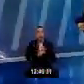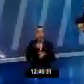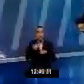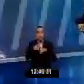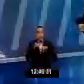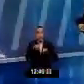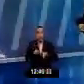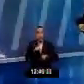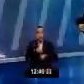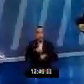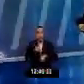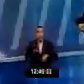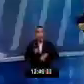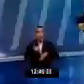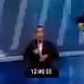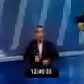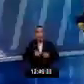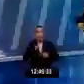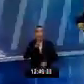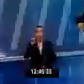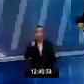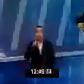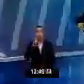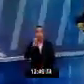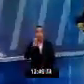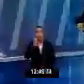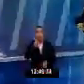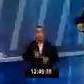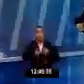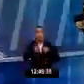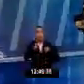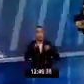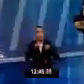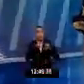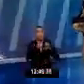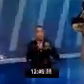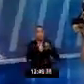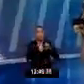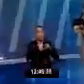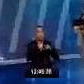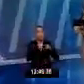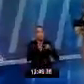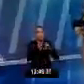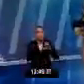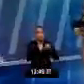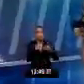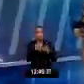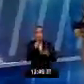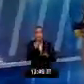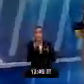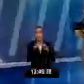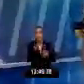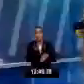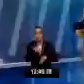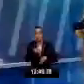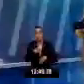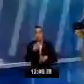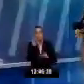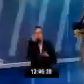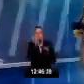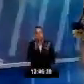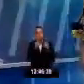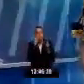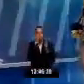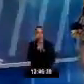por aceptar la candidatura de jose tuareg al consejo de participación definitivo hay varias denuncias de irregularidades en su inscripción